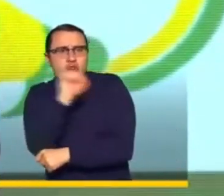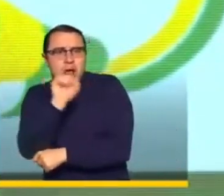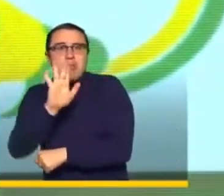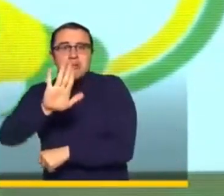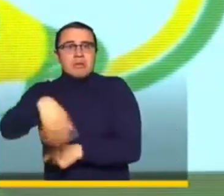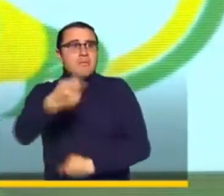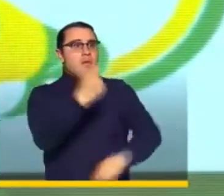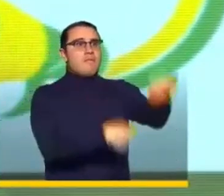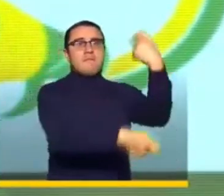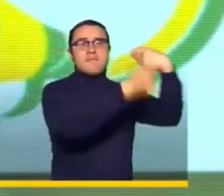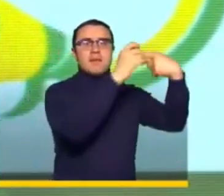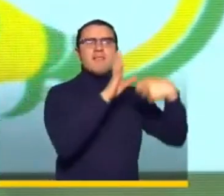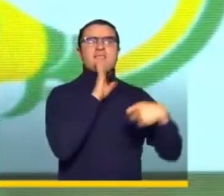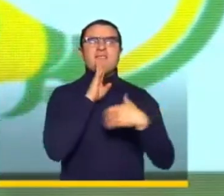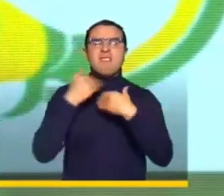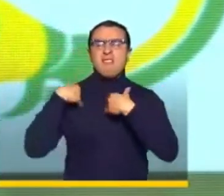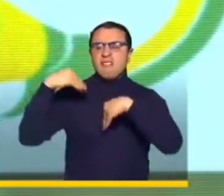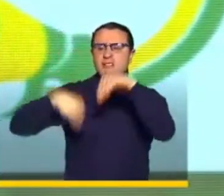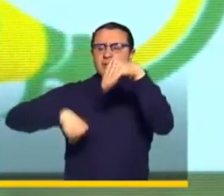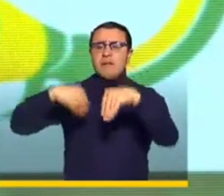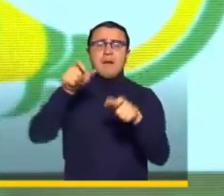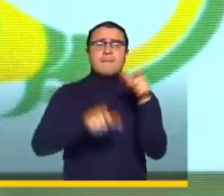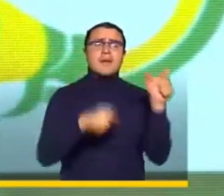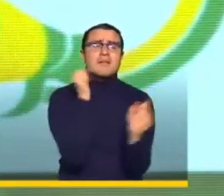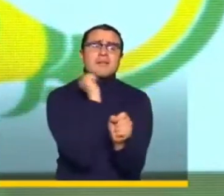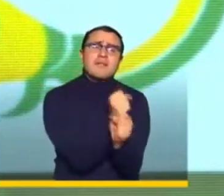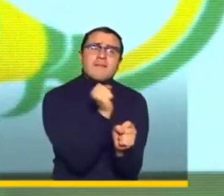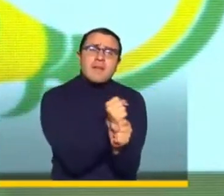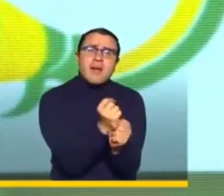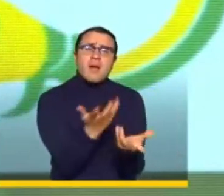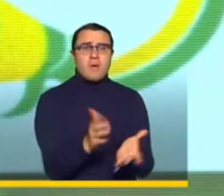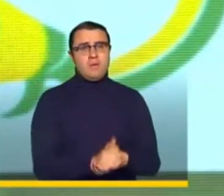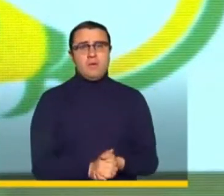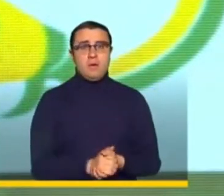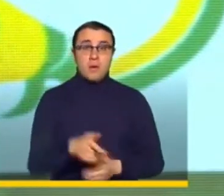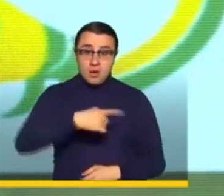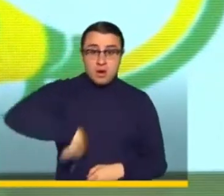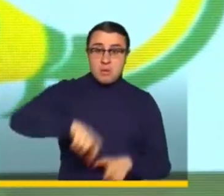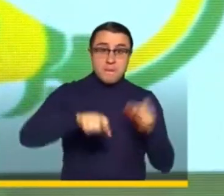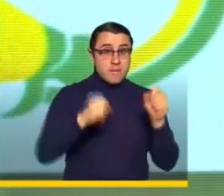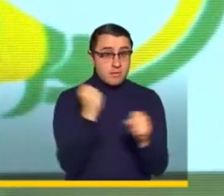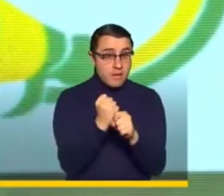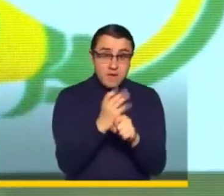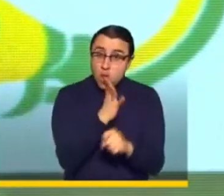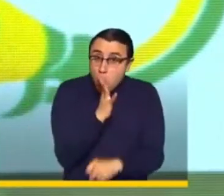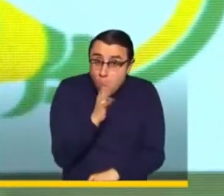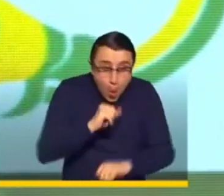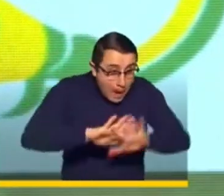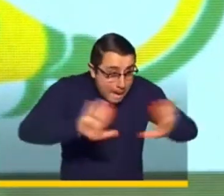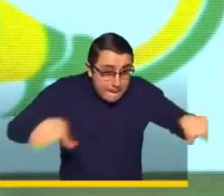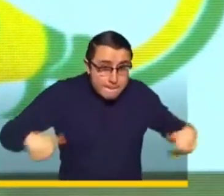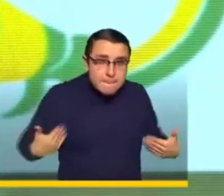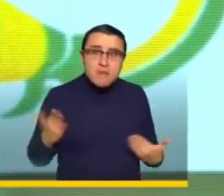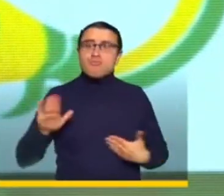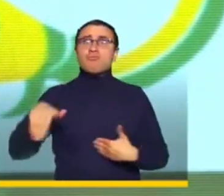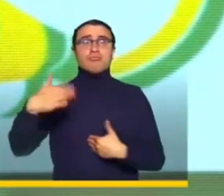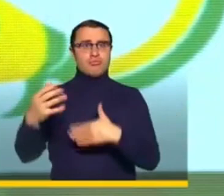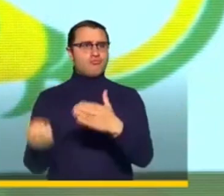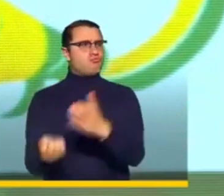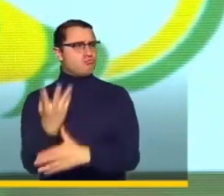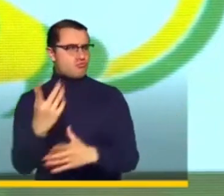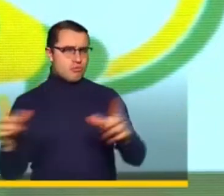el mercado. Si no fuese por esa gente trabajadora, no había carros, no había televisores, no había